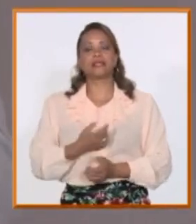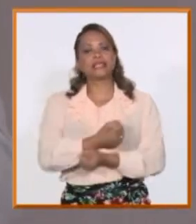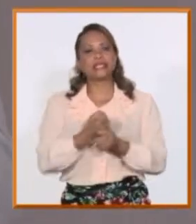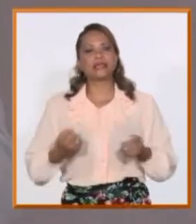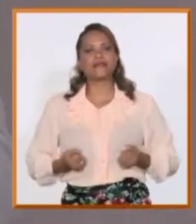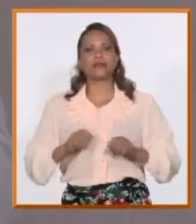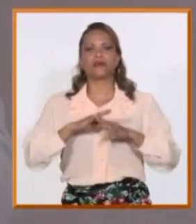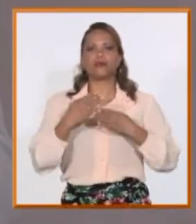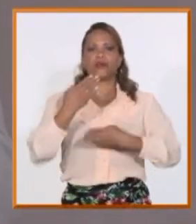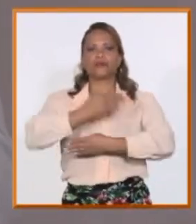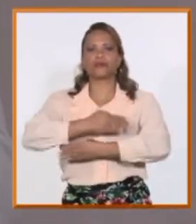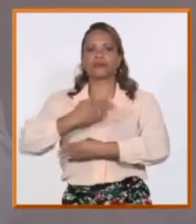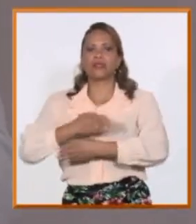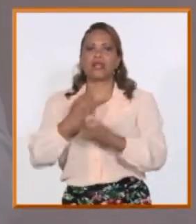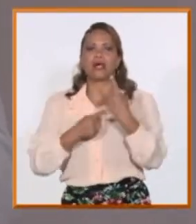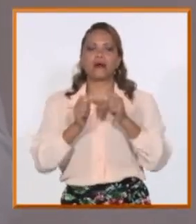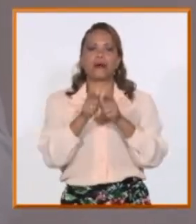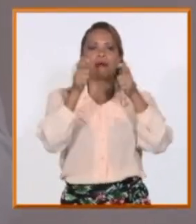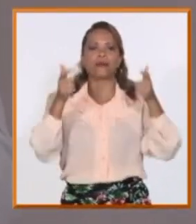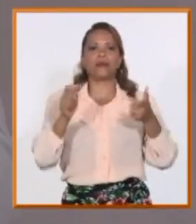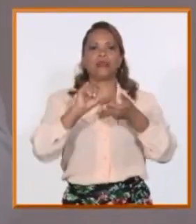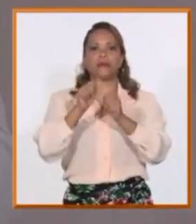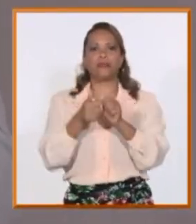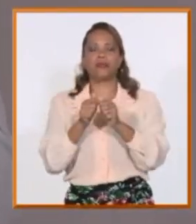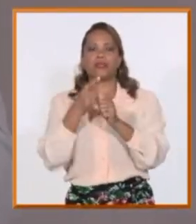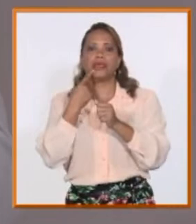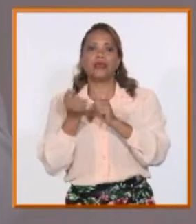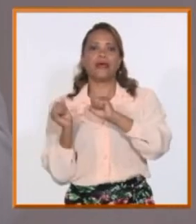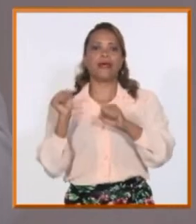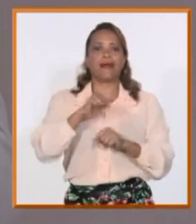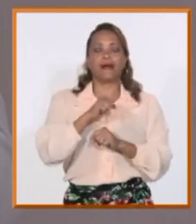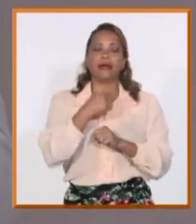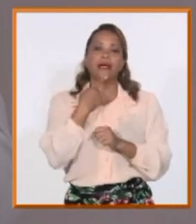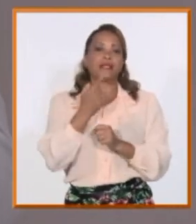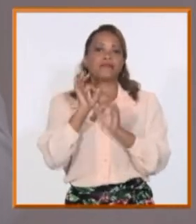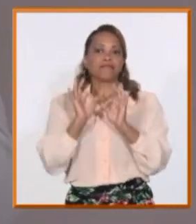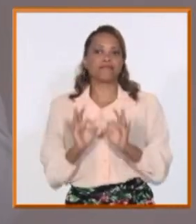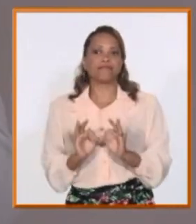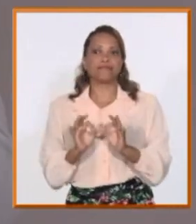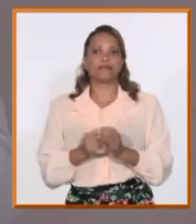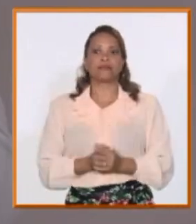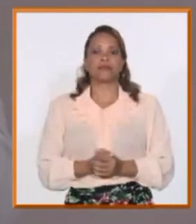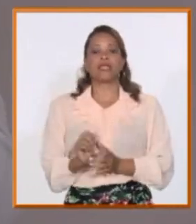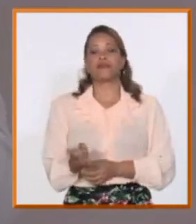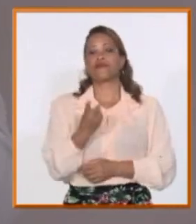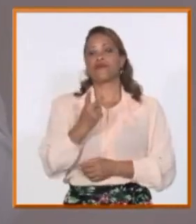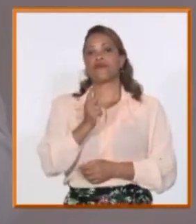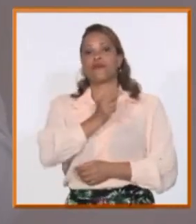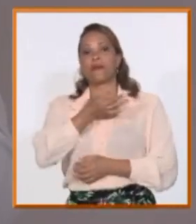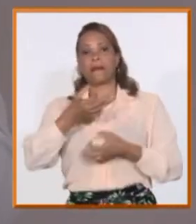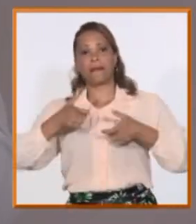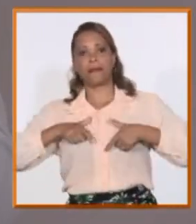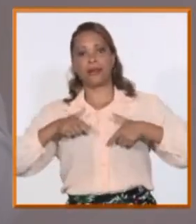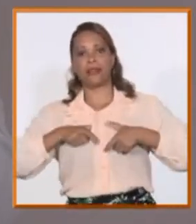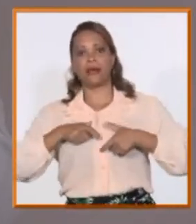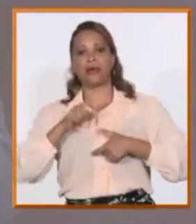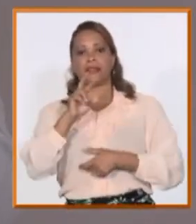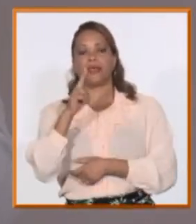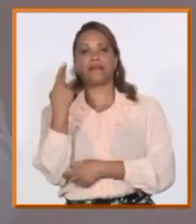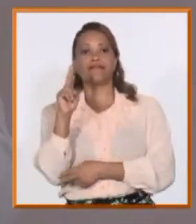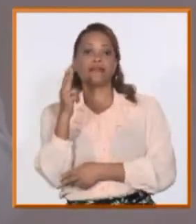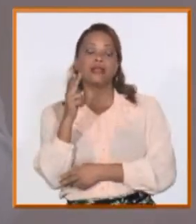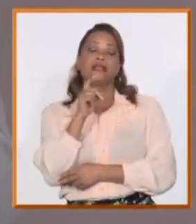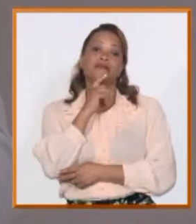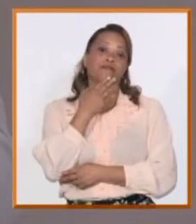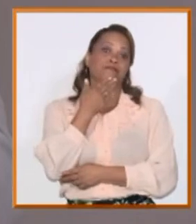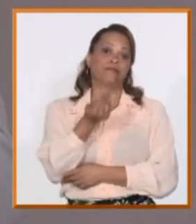limitaciones que tienen la mayoría de las disciplinas, el karate no está exento, y llegan entonces con estas 2 medallas de plata que aportan sin duda. Porque